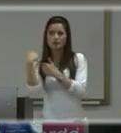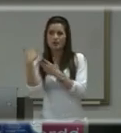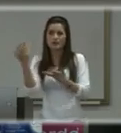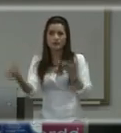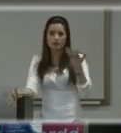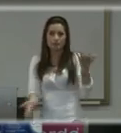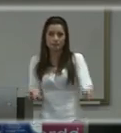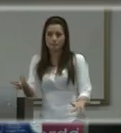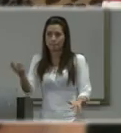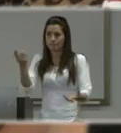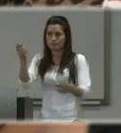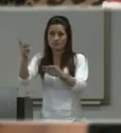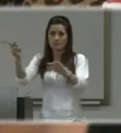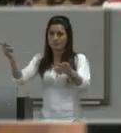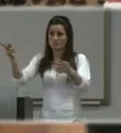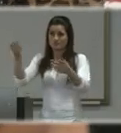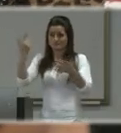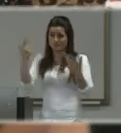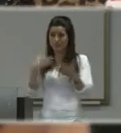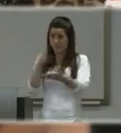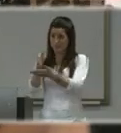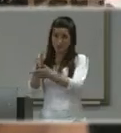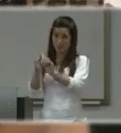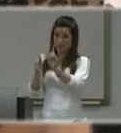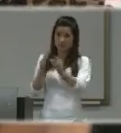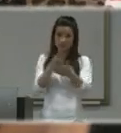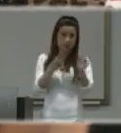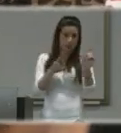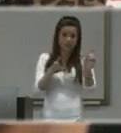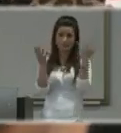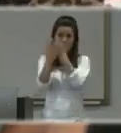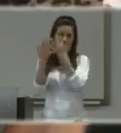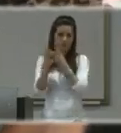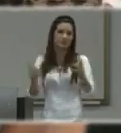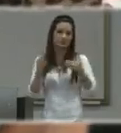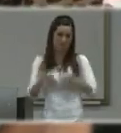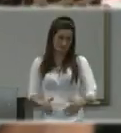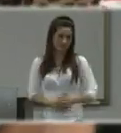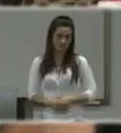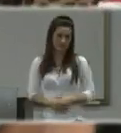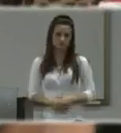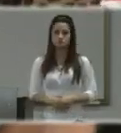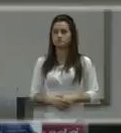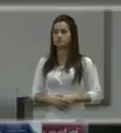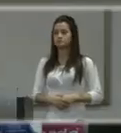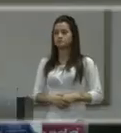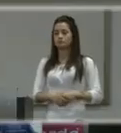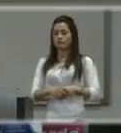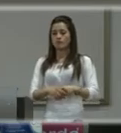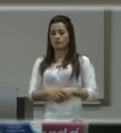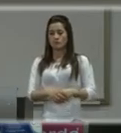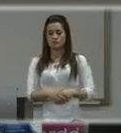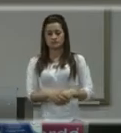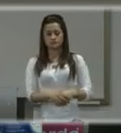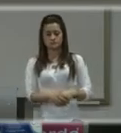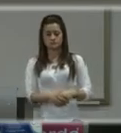en el que todavía están algunas personas con discapacidad. Y la información, la poca información que